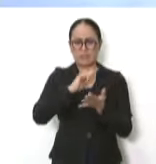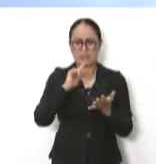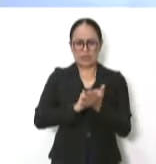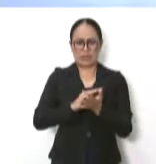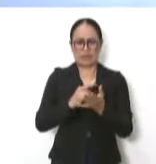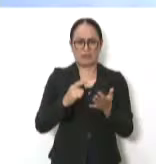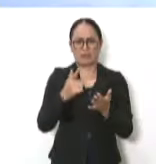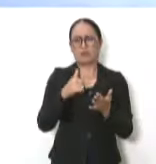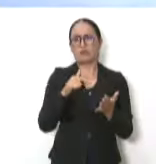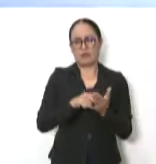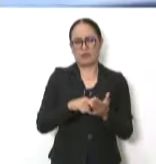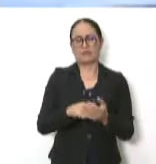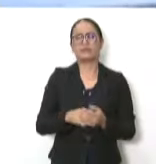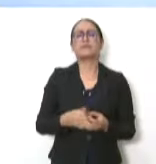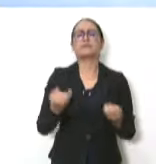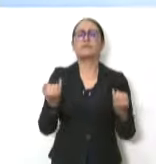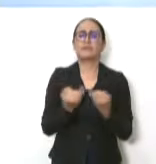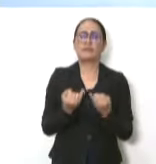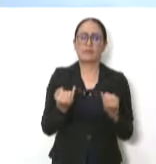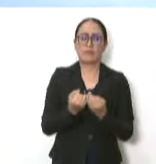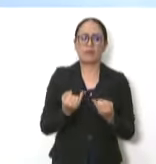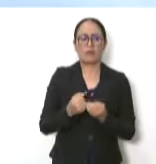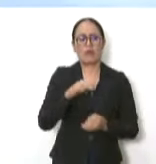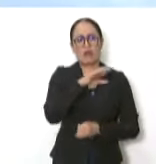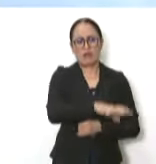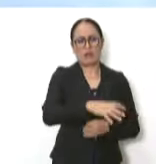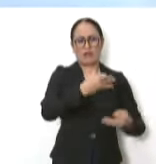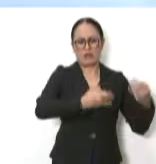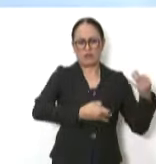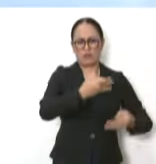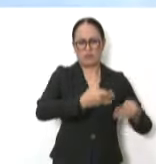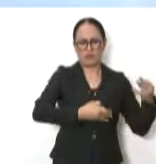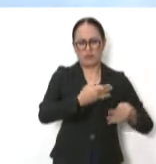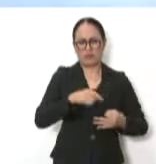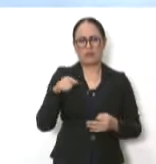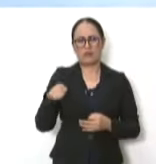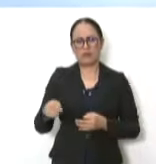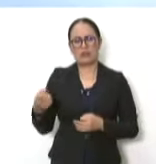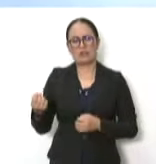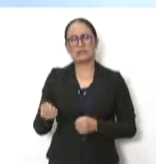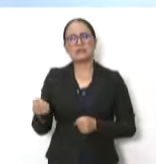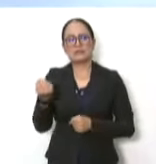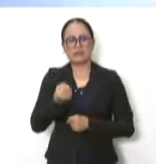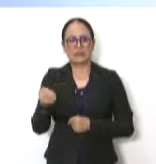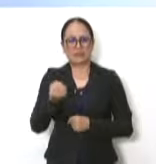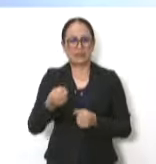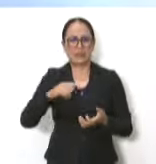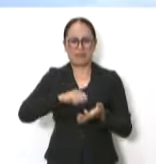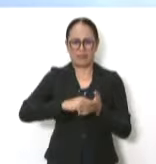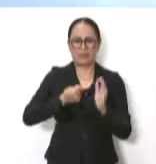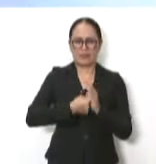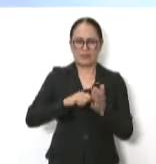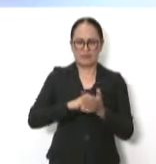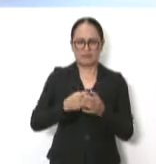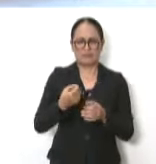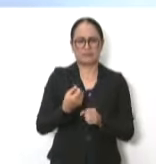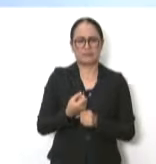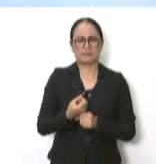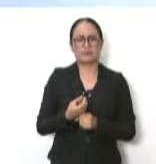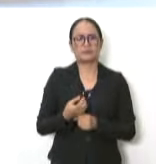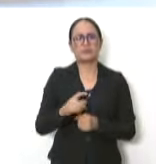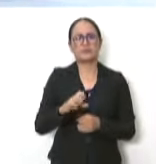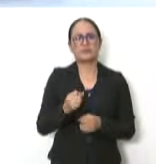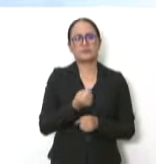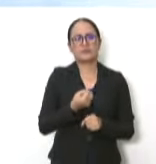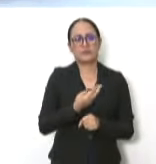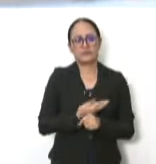el área jurídica, igual que la Coordinación del Sistema Nacional de Transparencia, la Secretaría Técnica, nos presentan la posibilidad